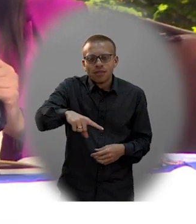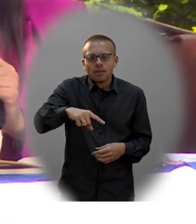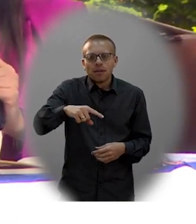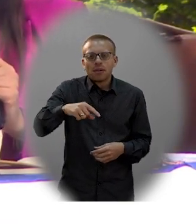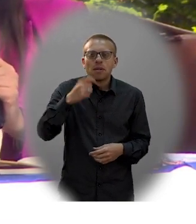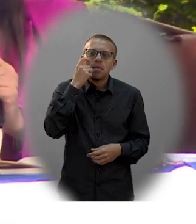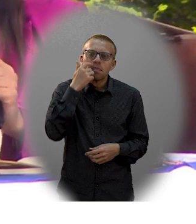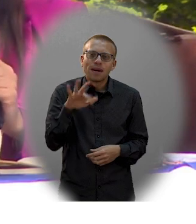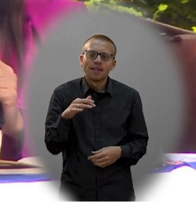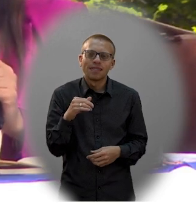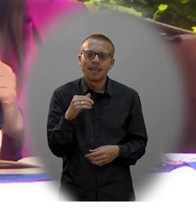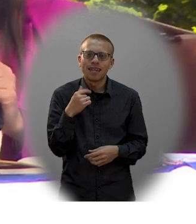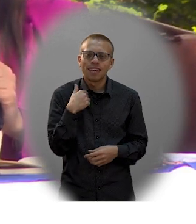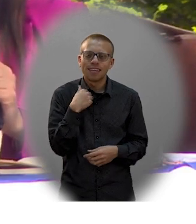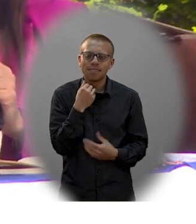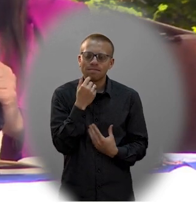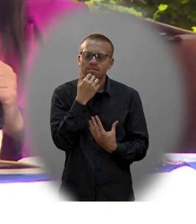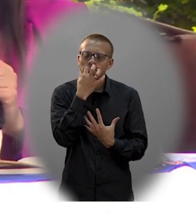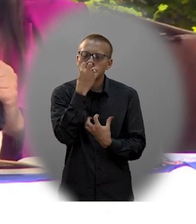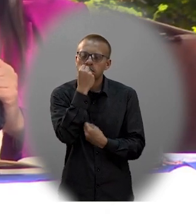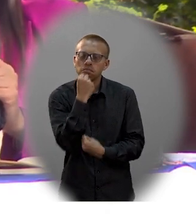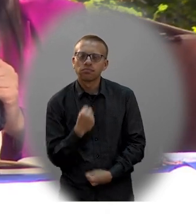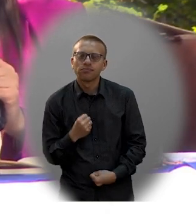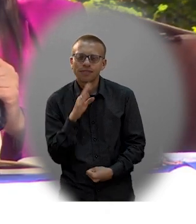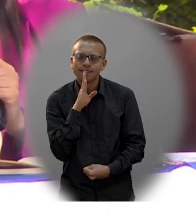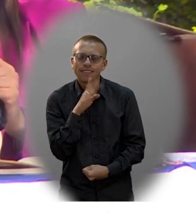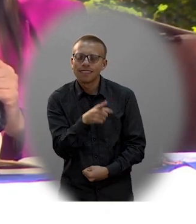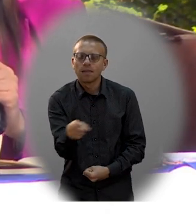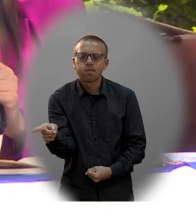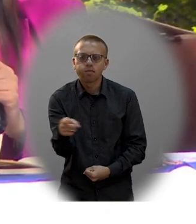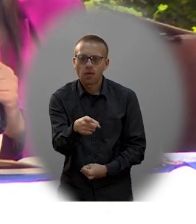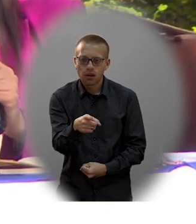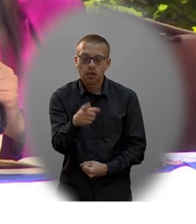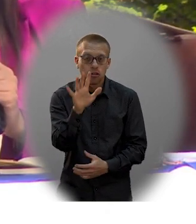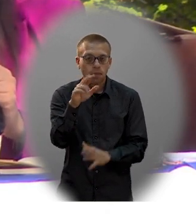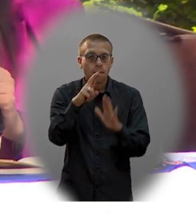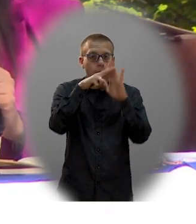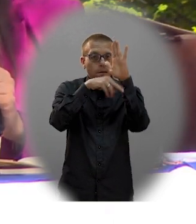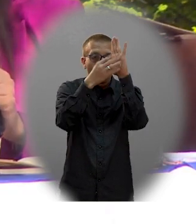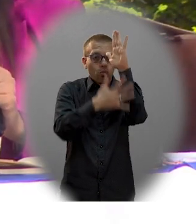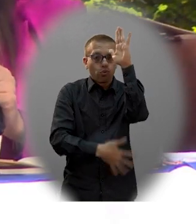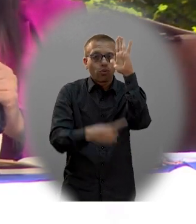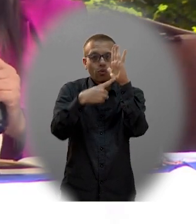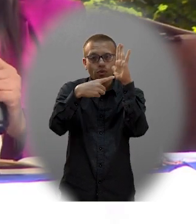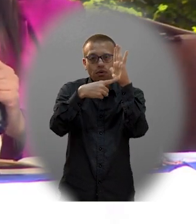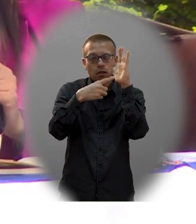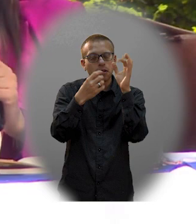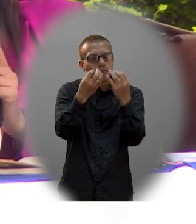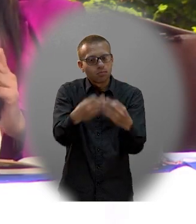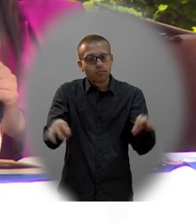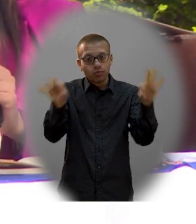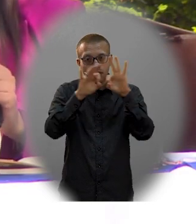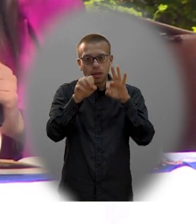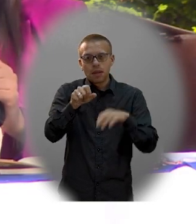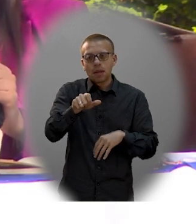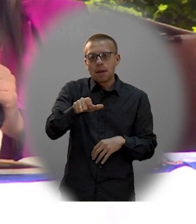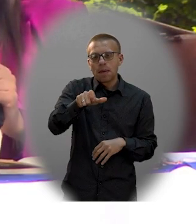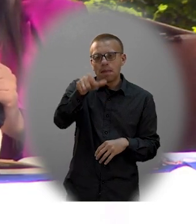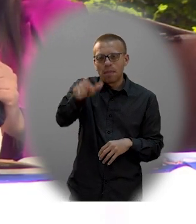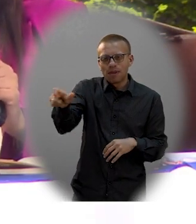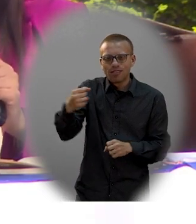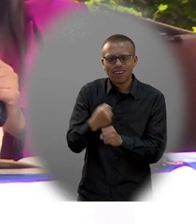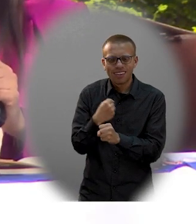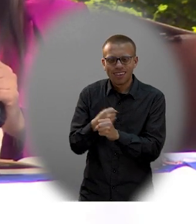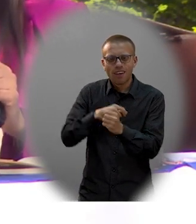Aquí el ámbito de aplicación definido en el protocolo es amplio, eso es importante, pero los contratistas y las contratistas